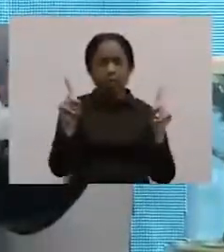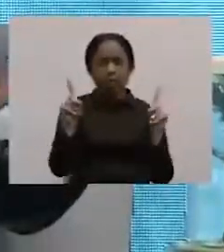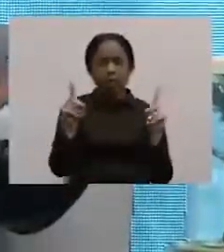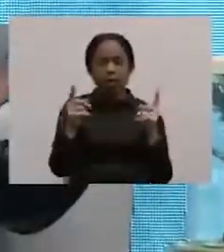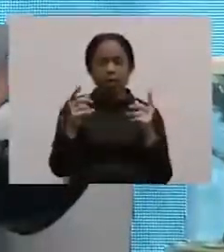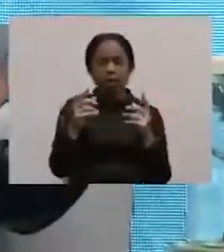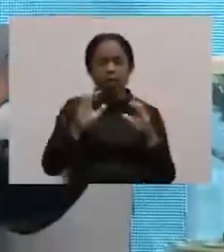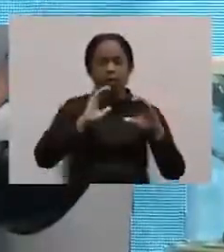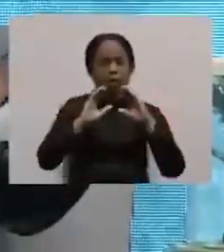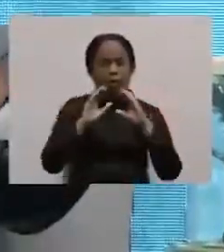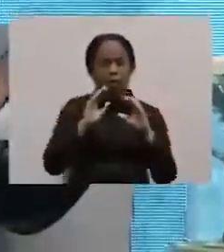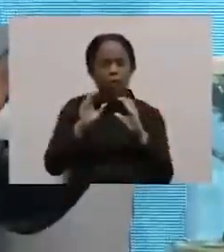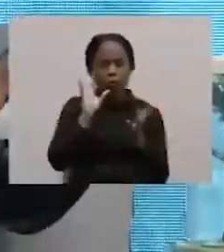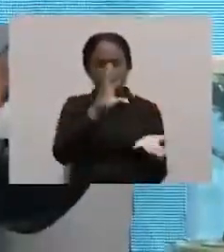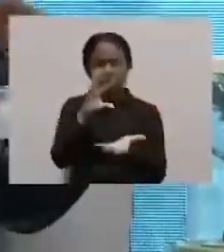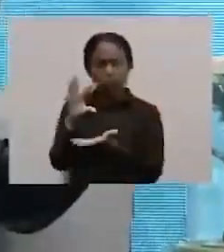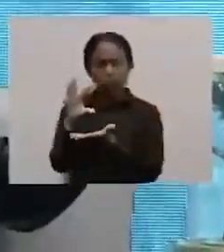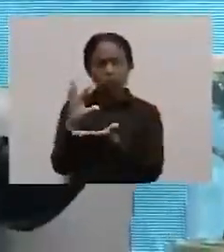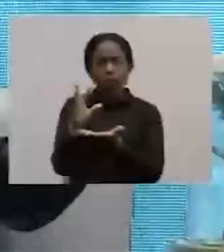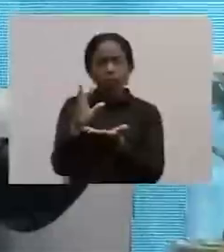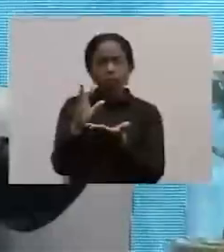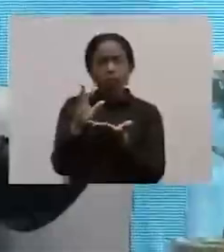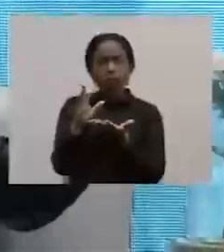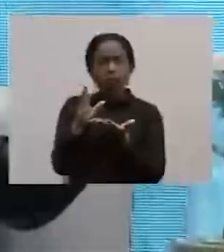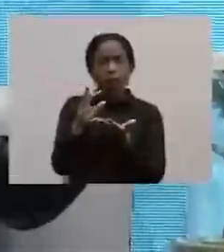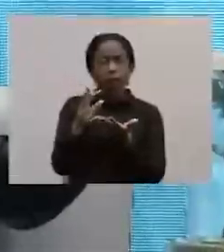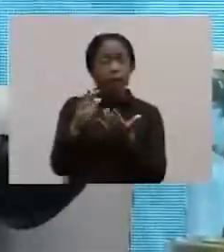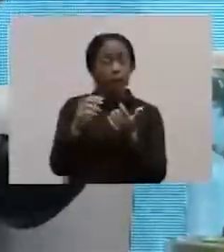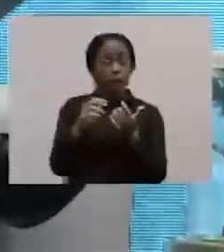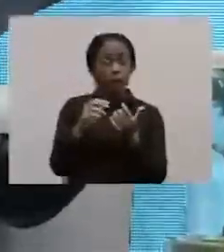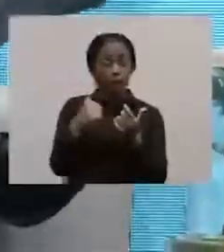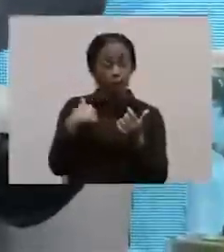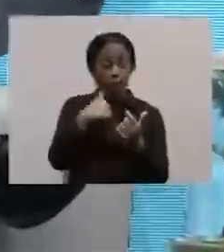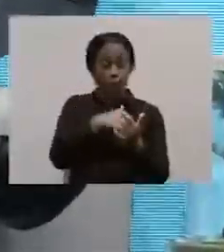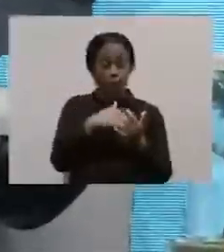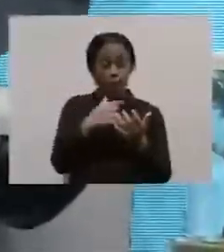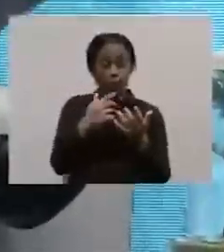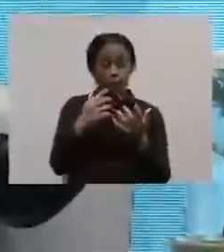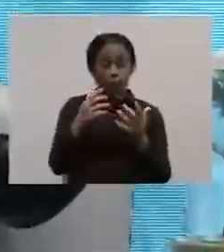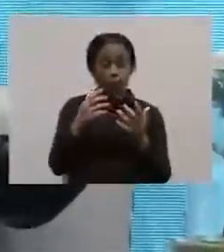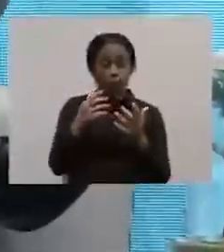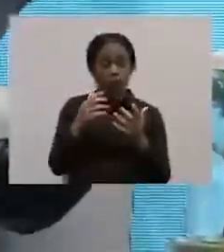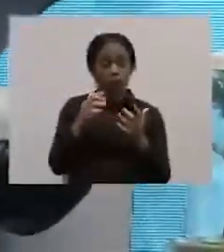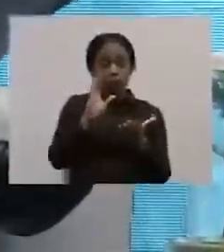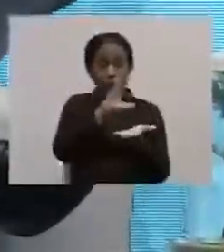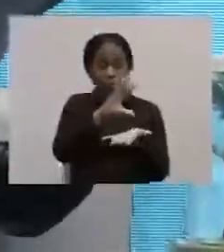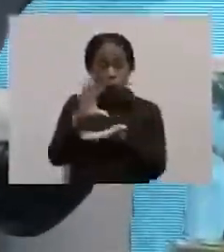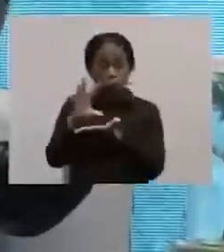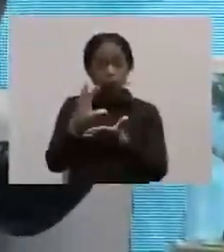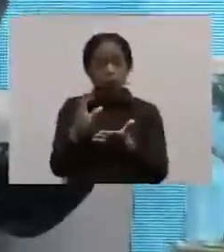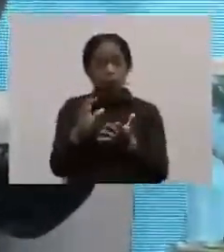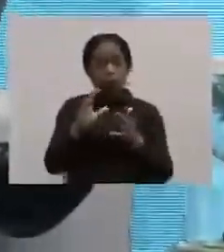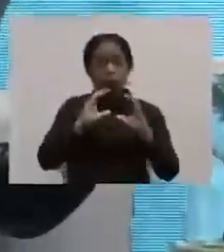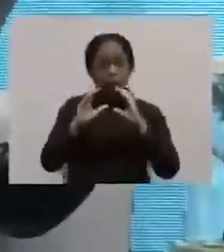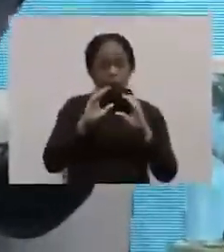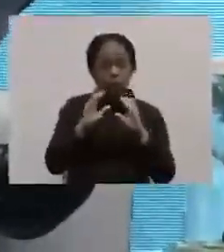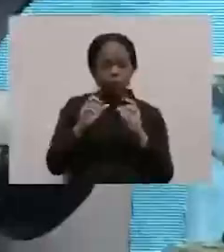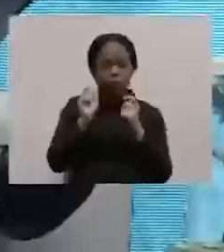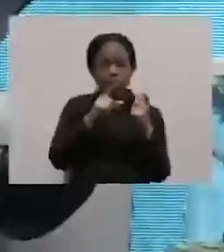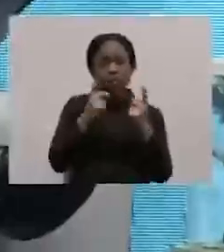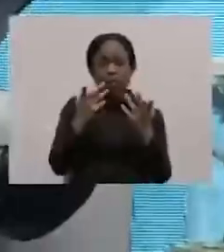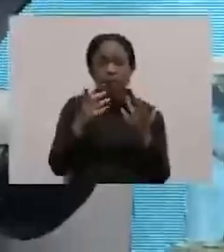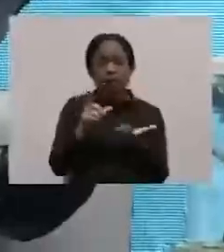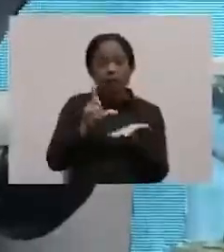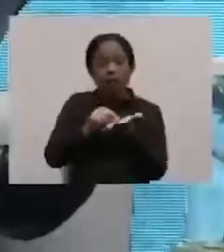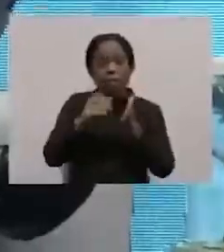comunicación de masa, y hay que saber que el medio de comunicación masivo es el todo. Dentro del medio de comunicación están los medios